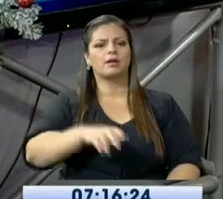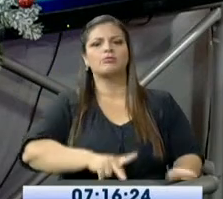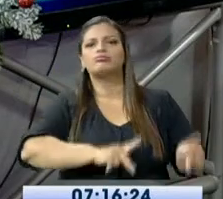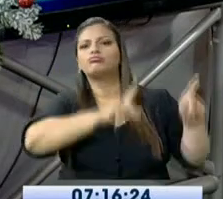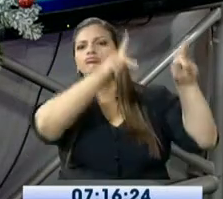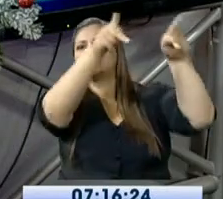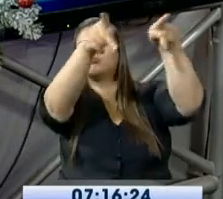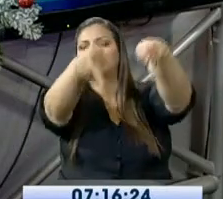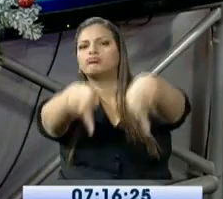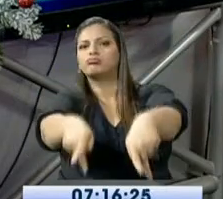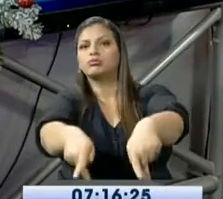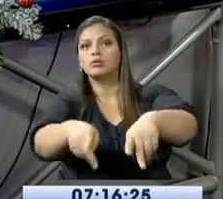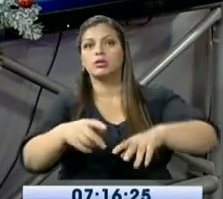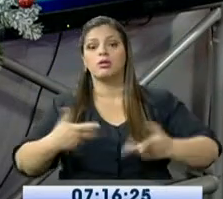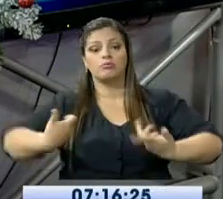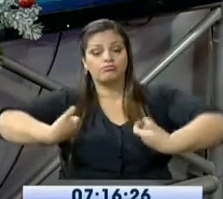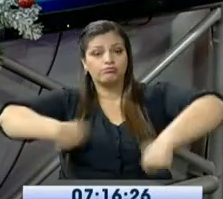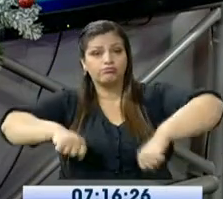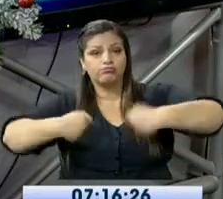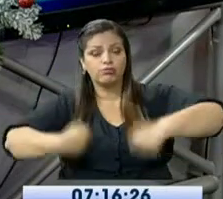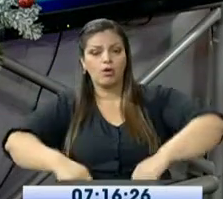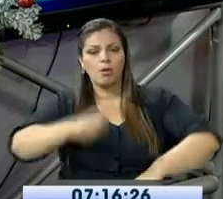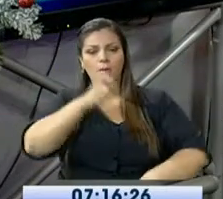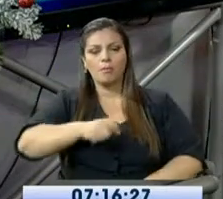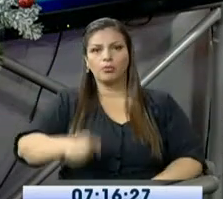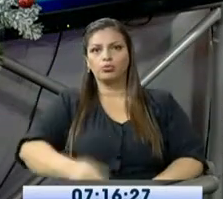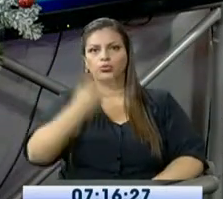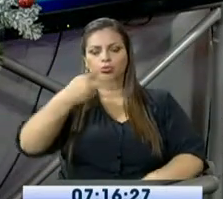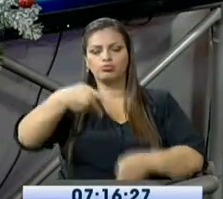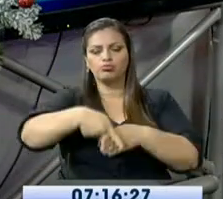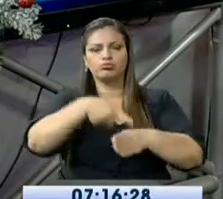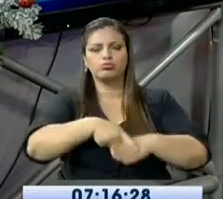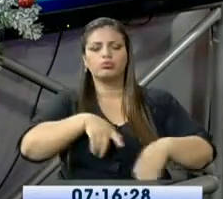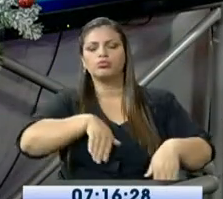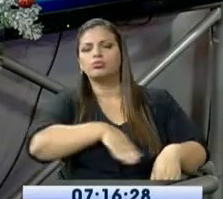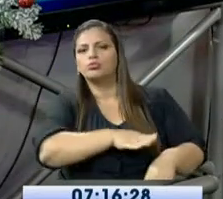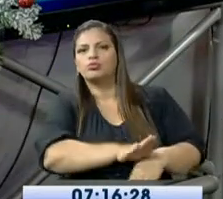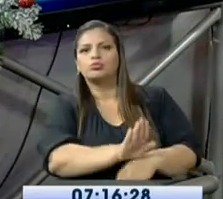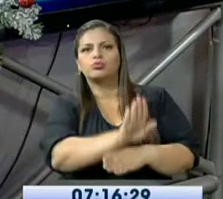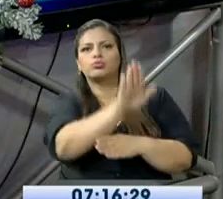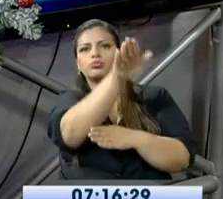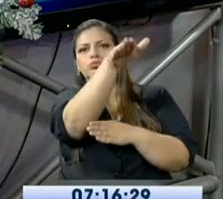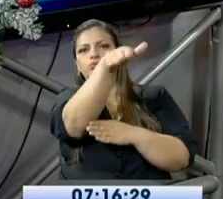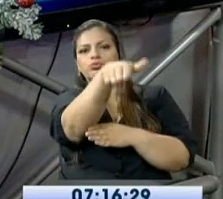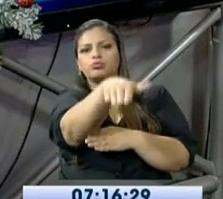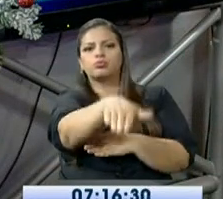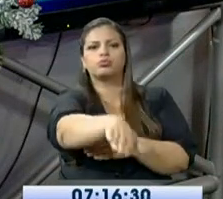Guayaquil. Uno de ellos falleció y el otro quedó herido de gravedad. Veamos.